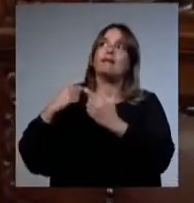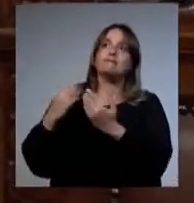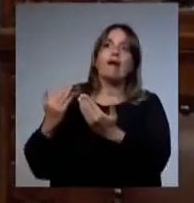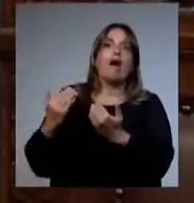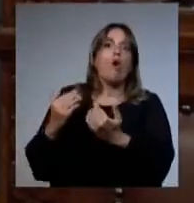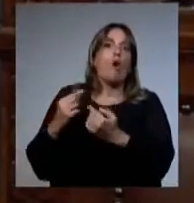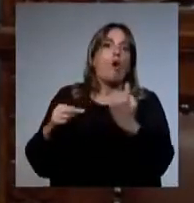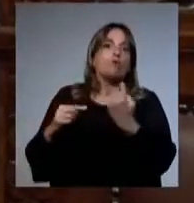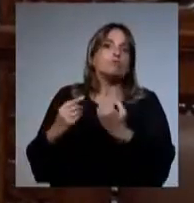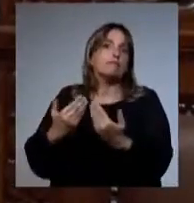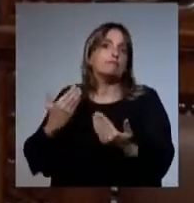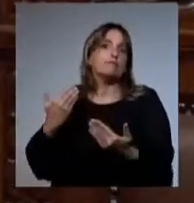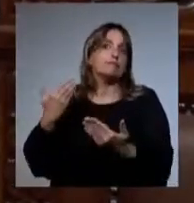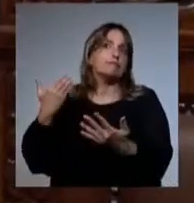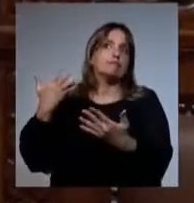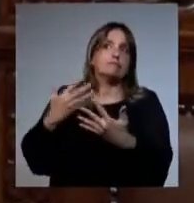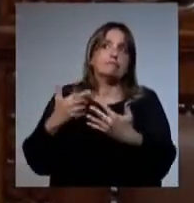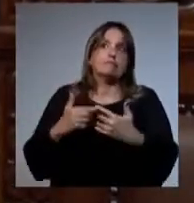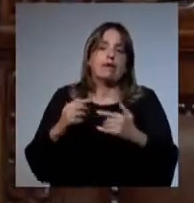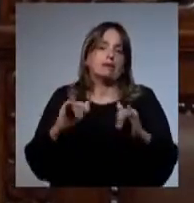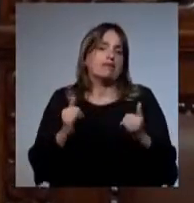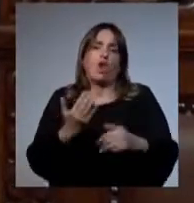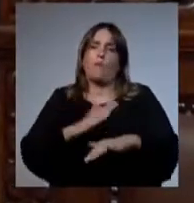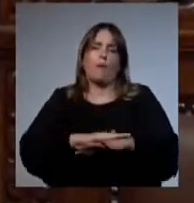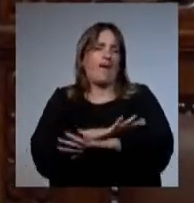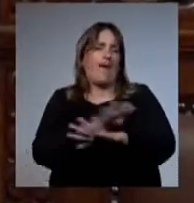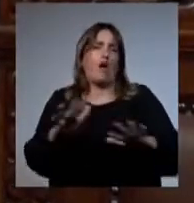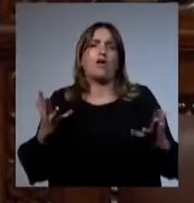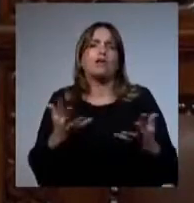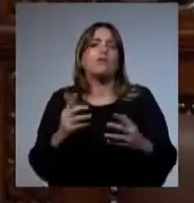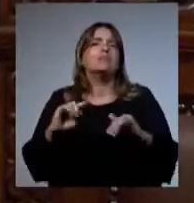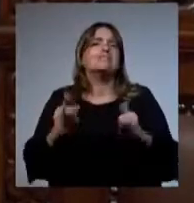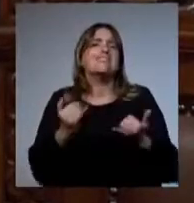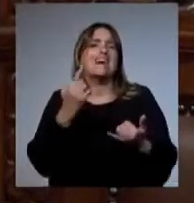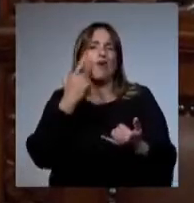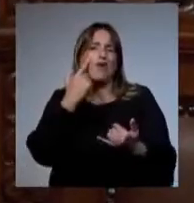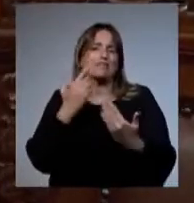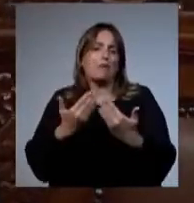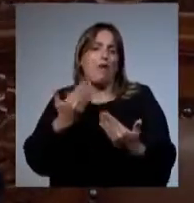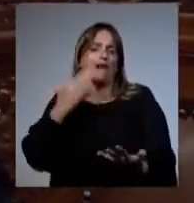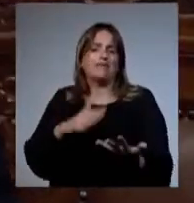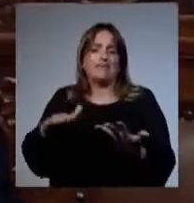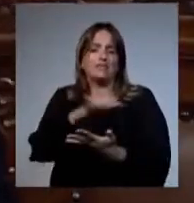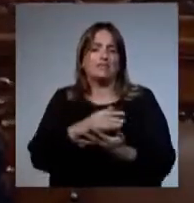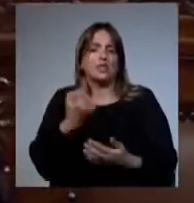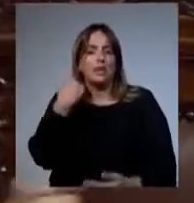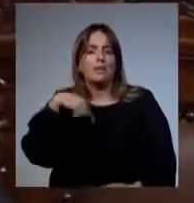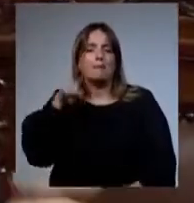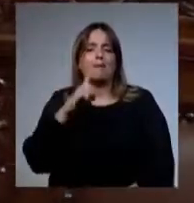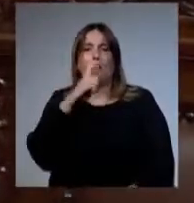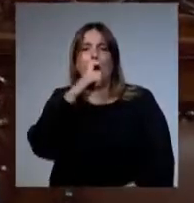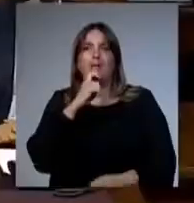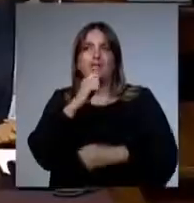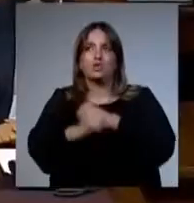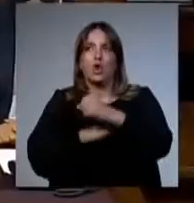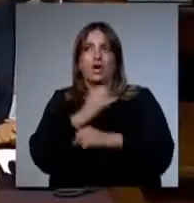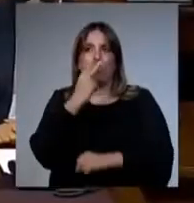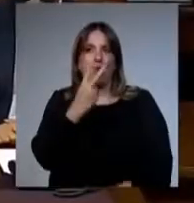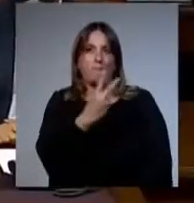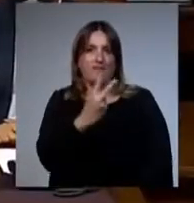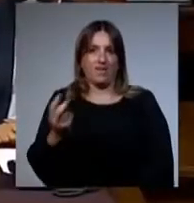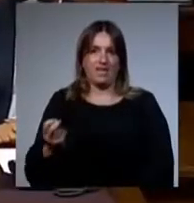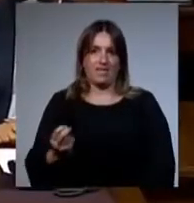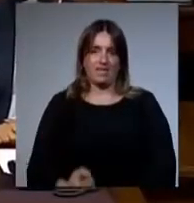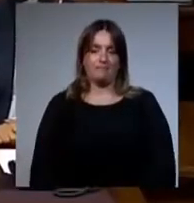No es momento. Ya todos sabemos cuál era la situación del país antes del 1 de marzo del 2020.